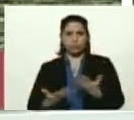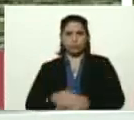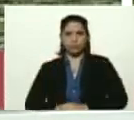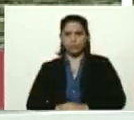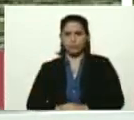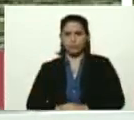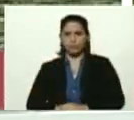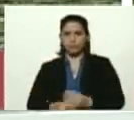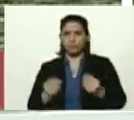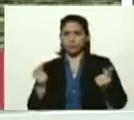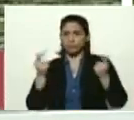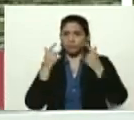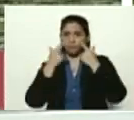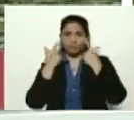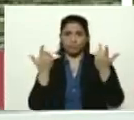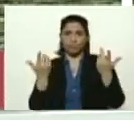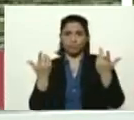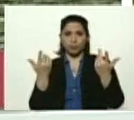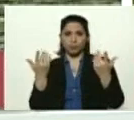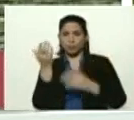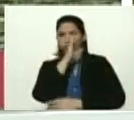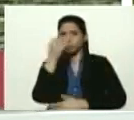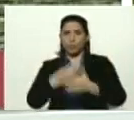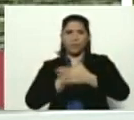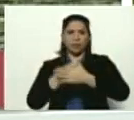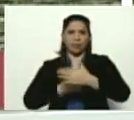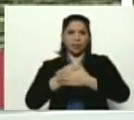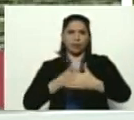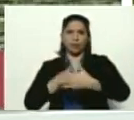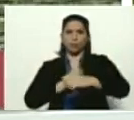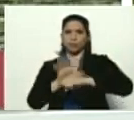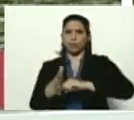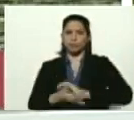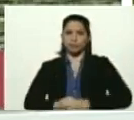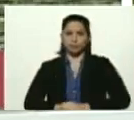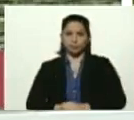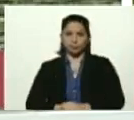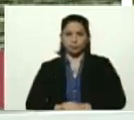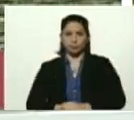Se prende una alarma en medio de la batalla contra el coronavirus,